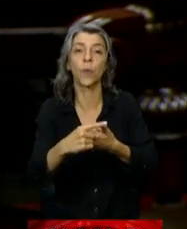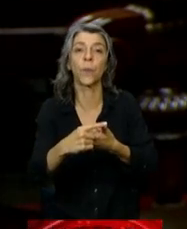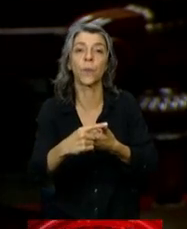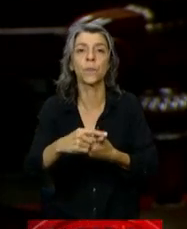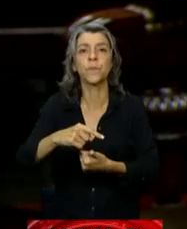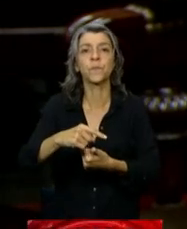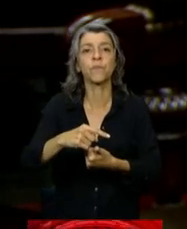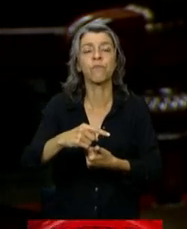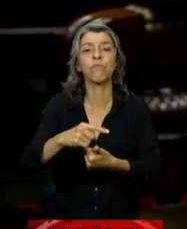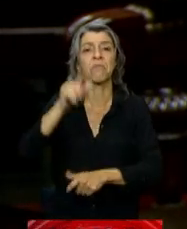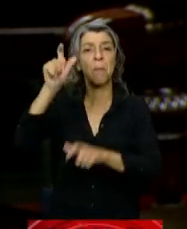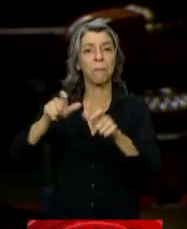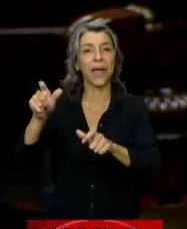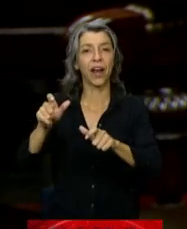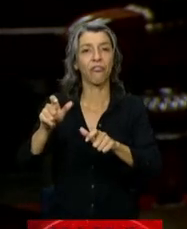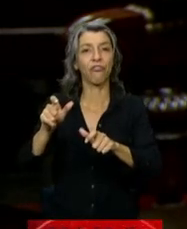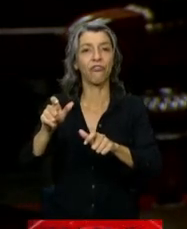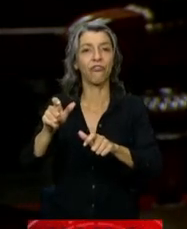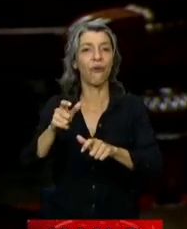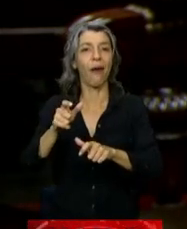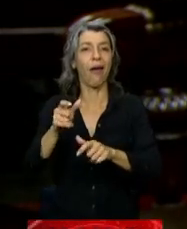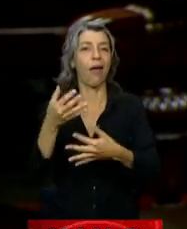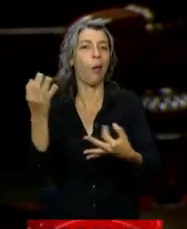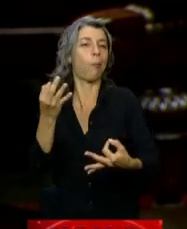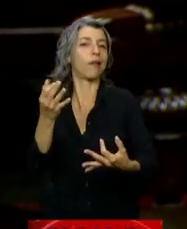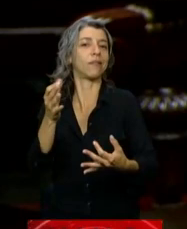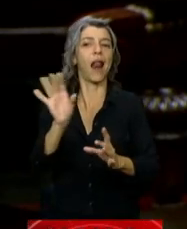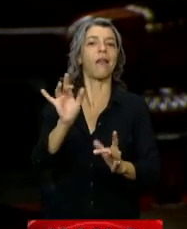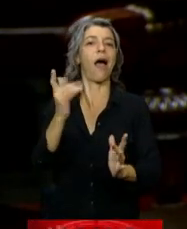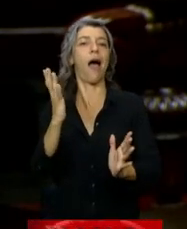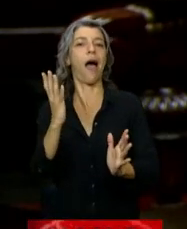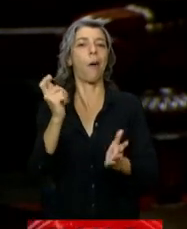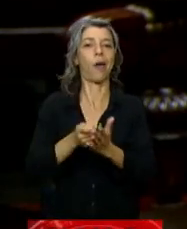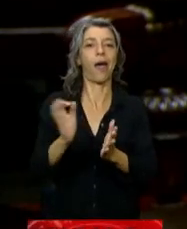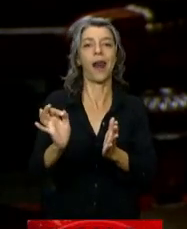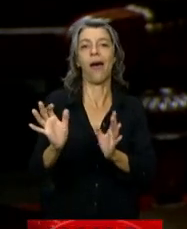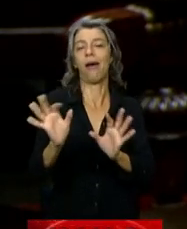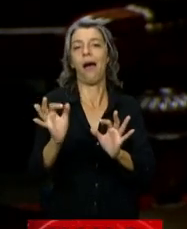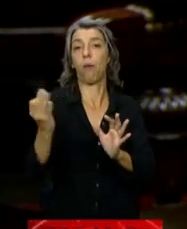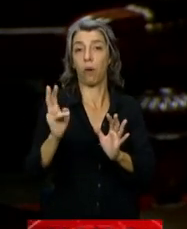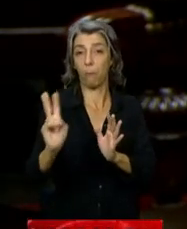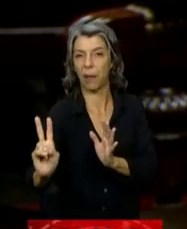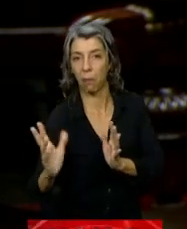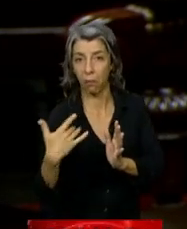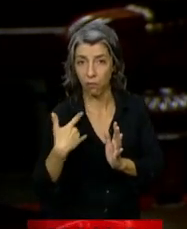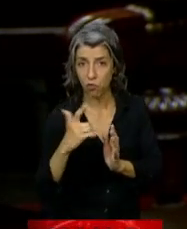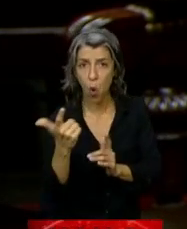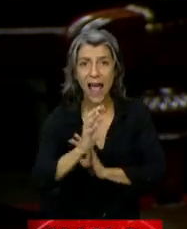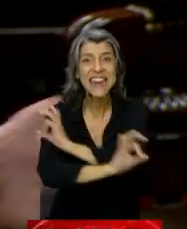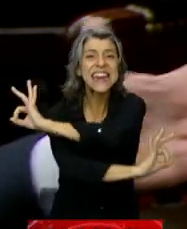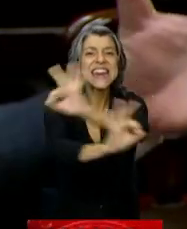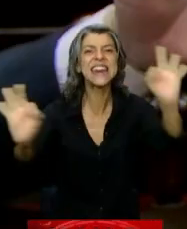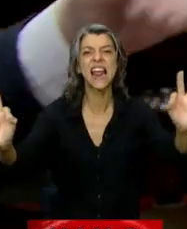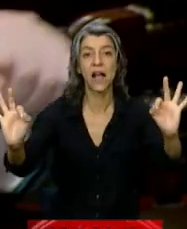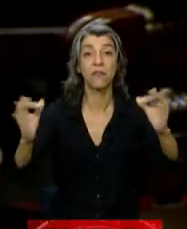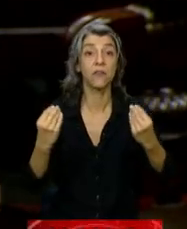nadie tiene coronita y privilegio en Argentina. Haríamos un gran esfuerzo si tuviéramos la audacia de innovar. ¿Qué pasó?